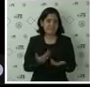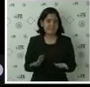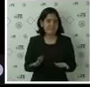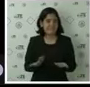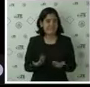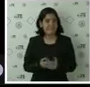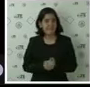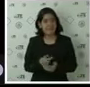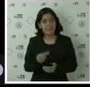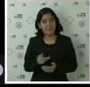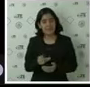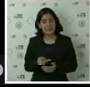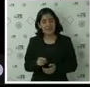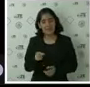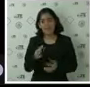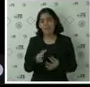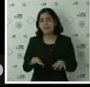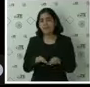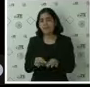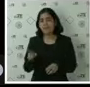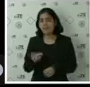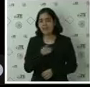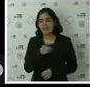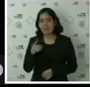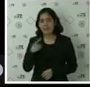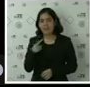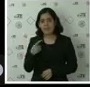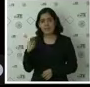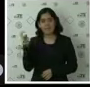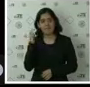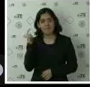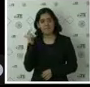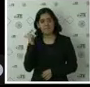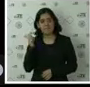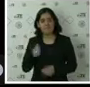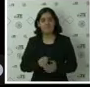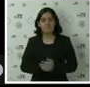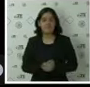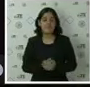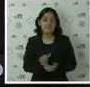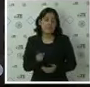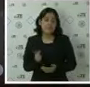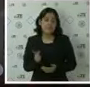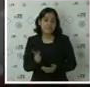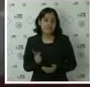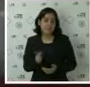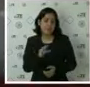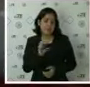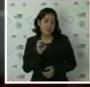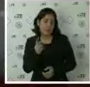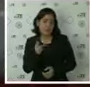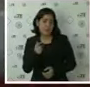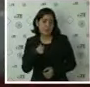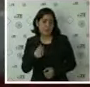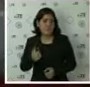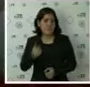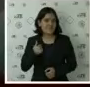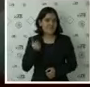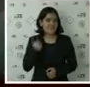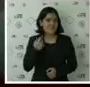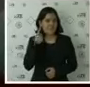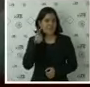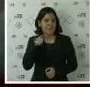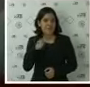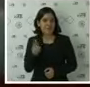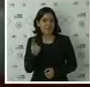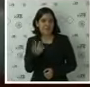como legislador es escucharles a ustedes, pues a lo mejor me tomo un minutillo más del de él. Primero, gracias por invitarme.